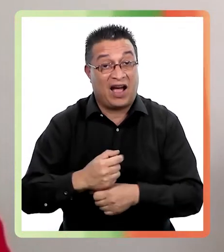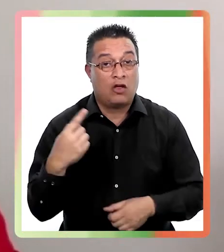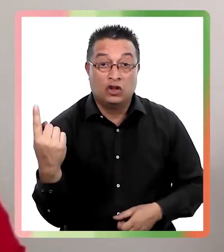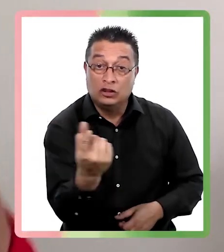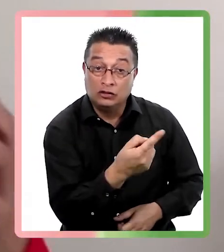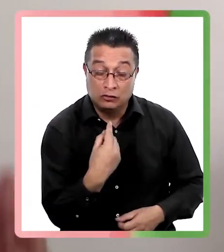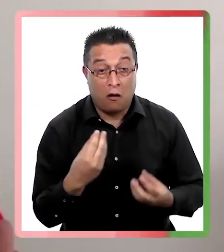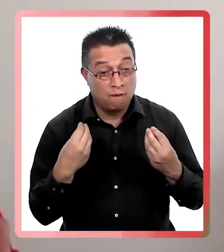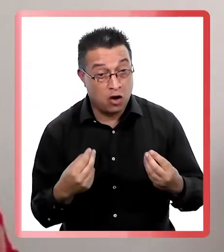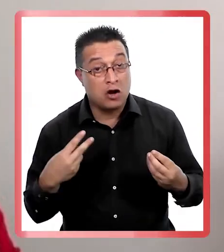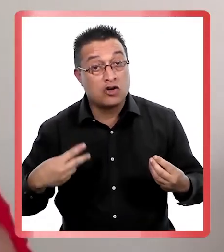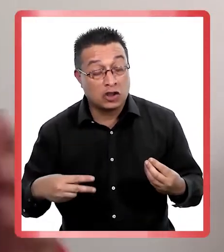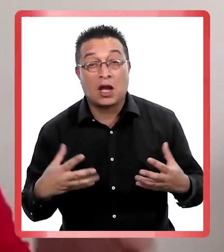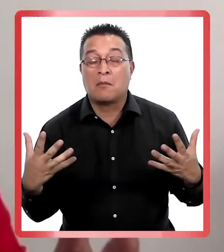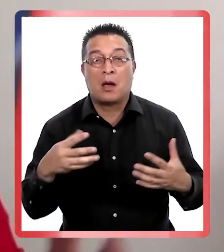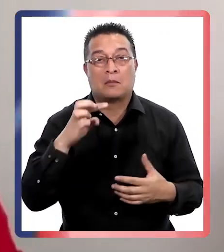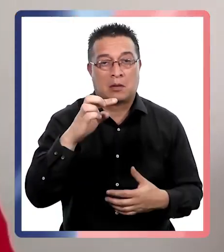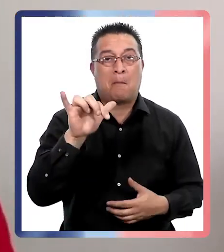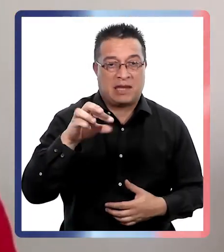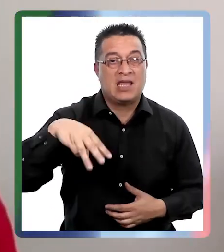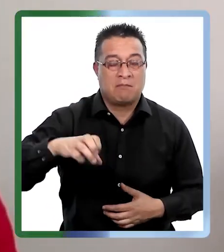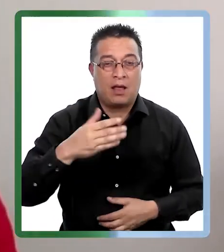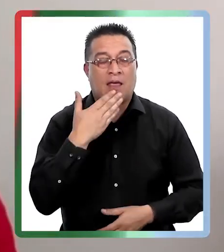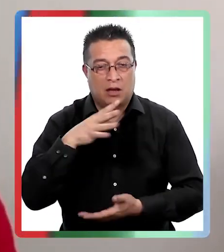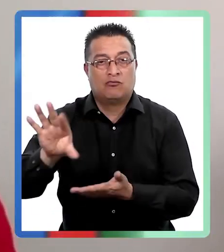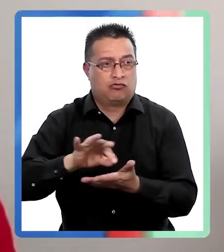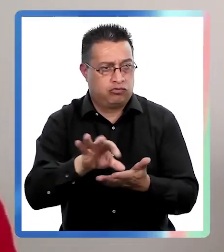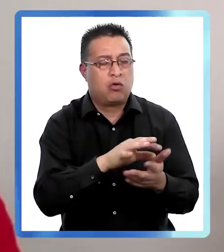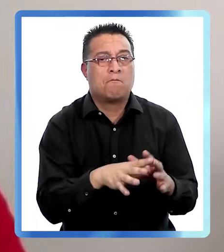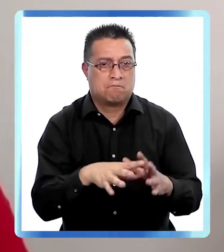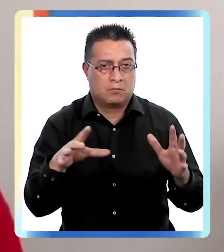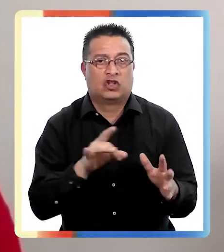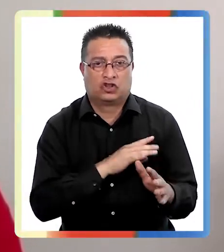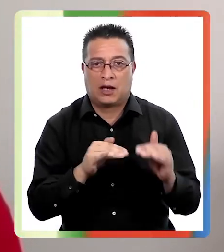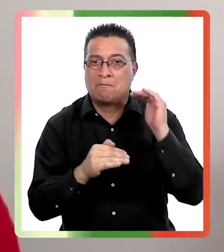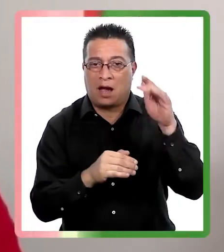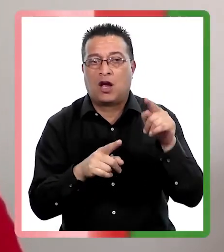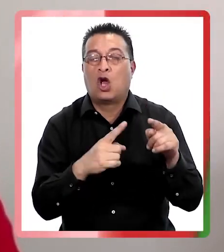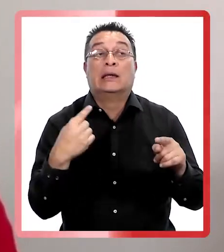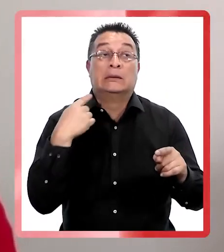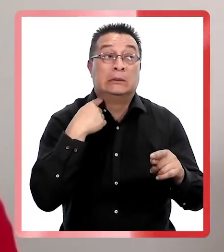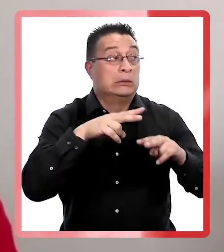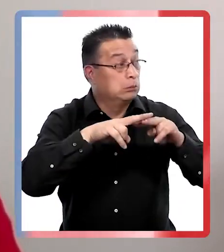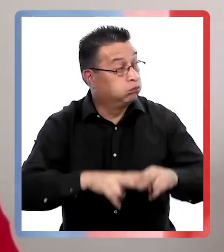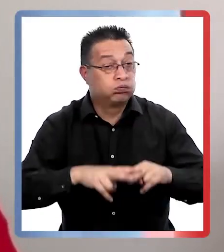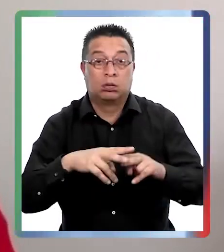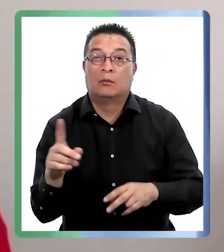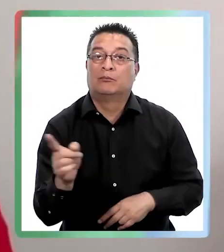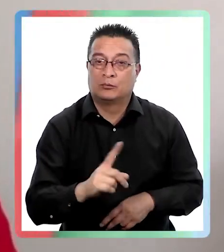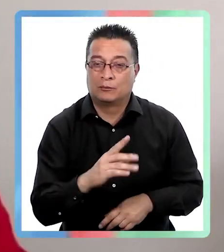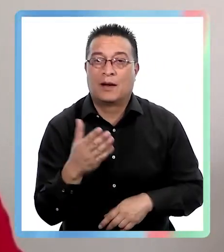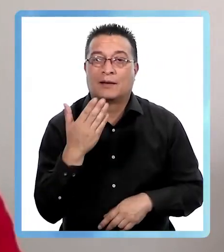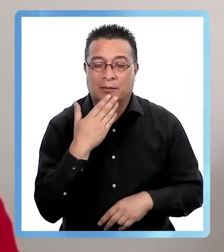sea también una buena noticia para las pymes, que son los grandes empleadores de nuestro país, y no les ocasione tampoco, no les